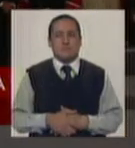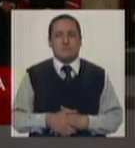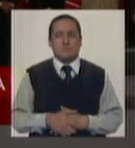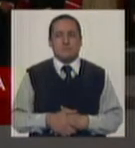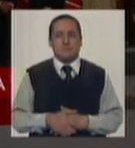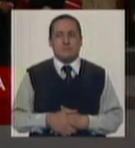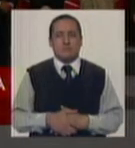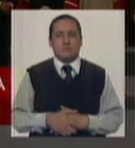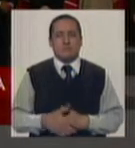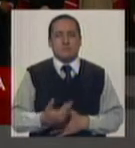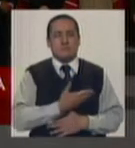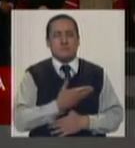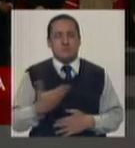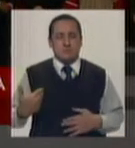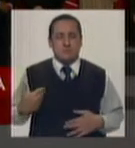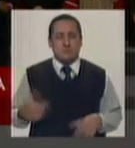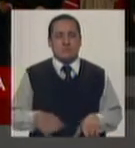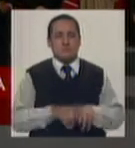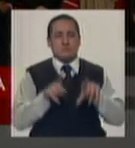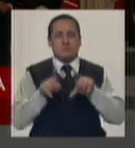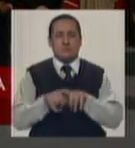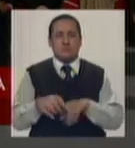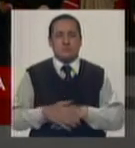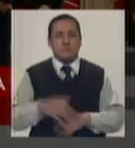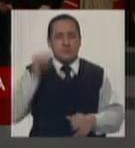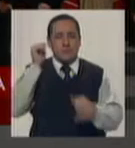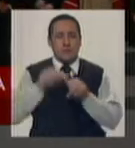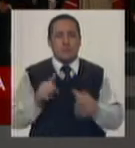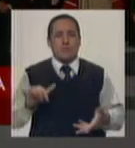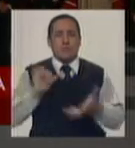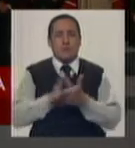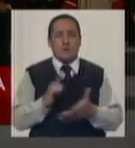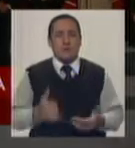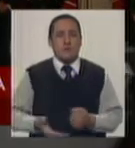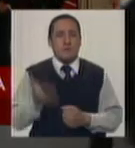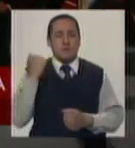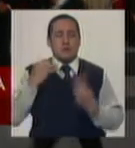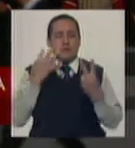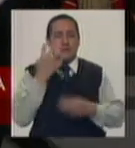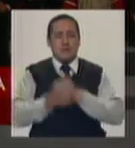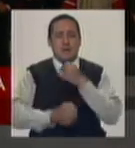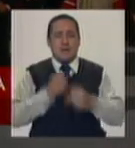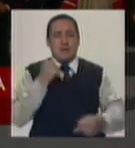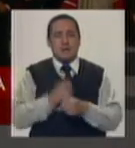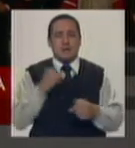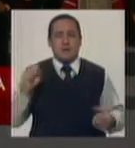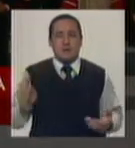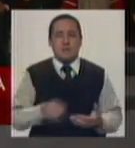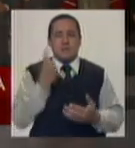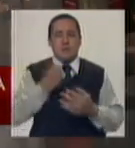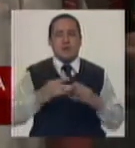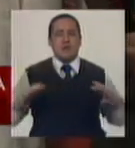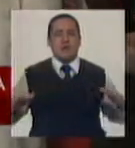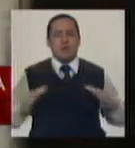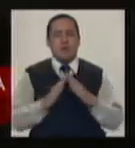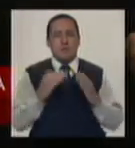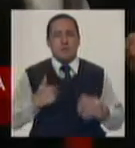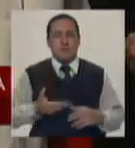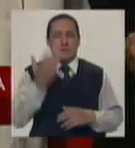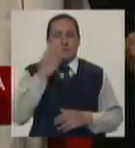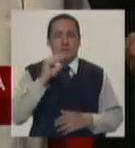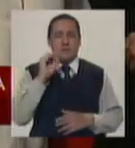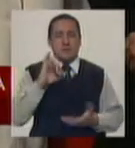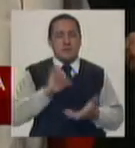El presidente de la República también recordó que hace 7 años, en la primera cumbre ASPA en Brasilia,